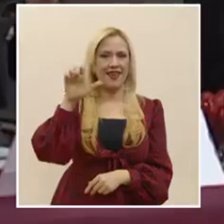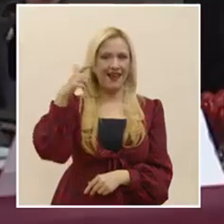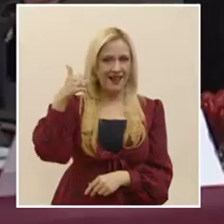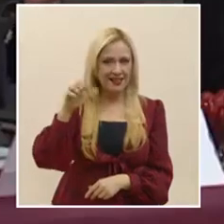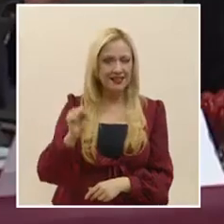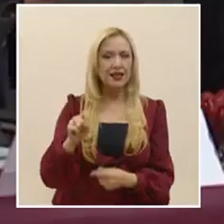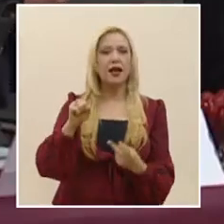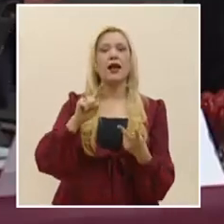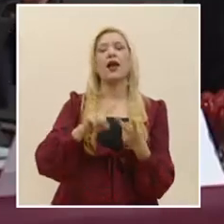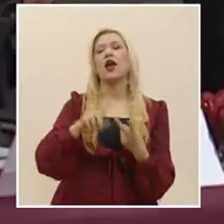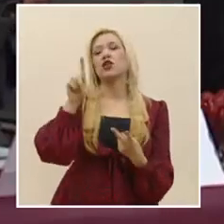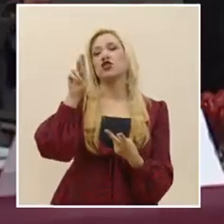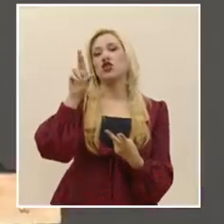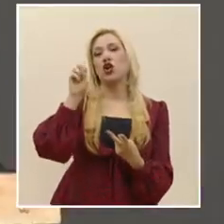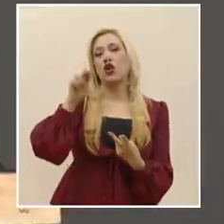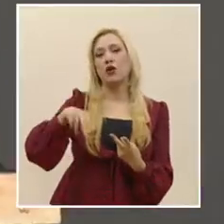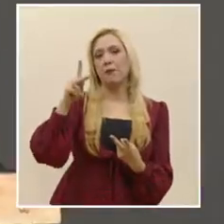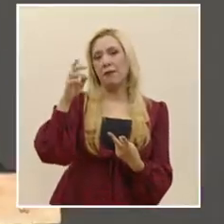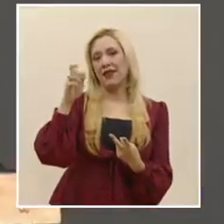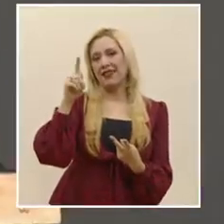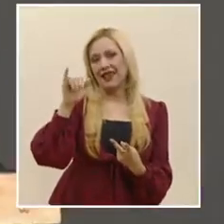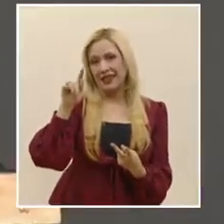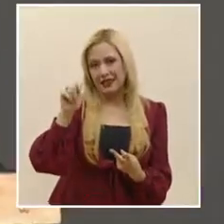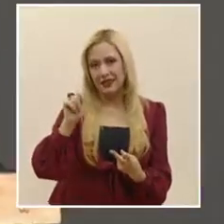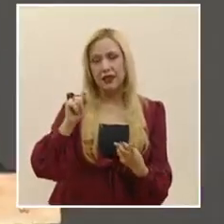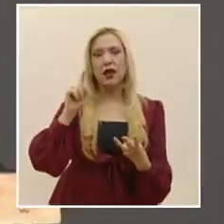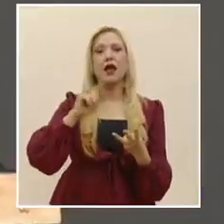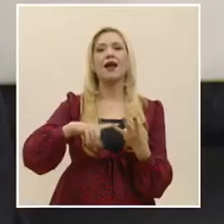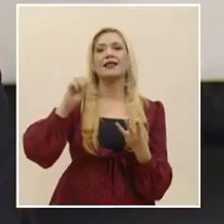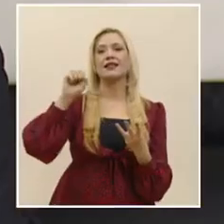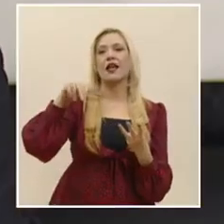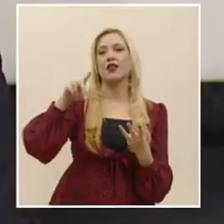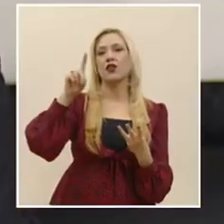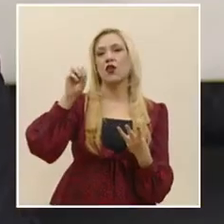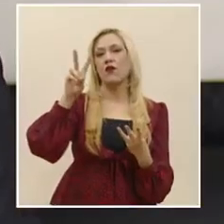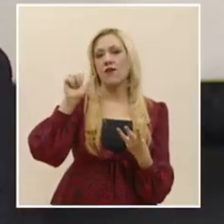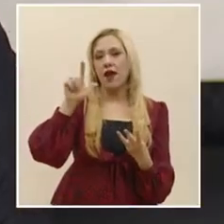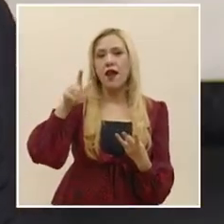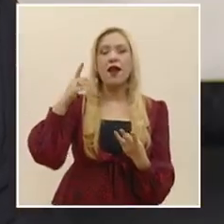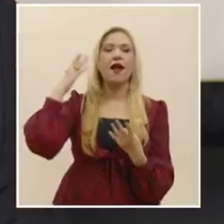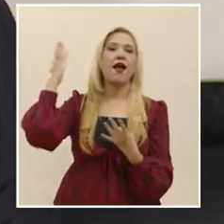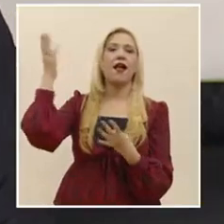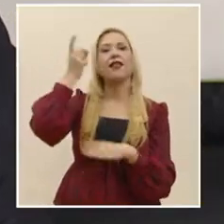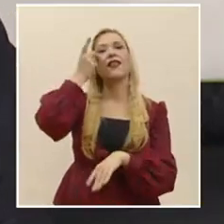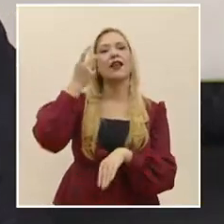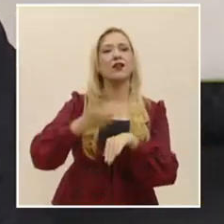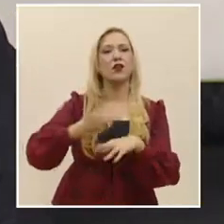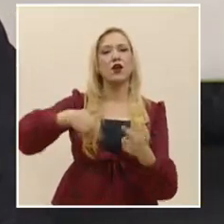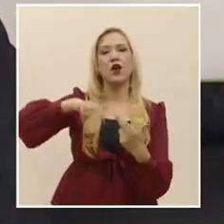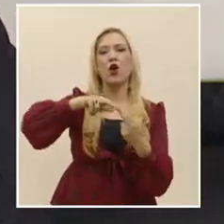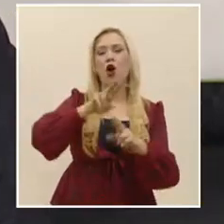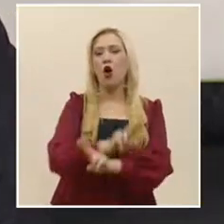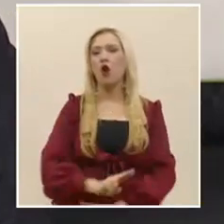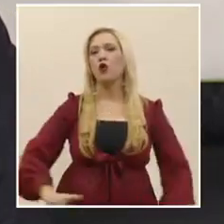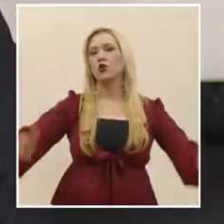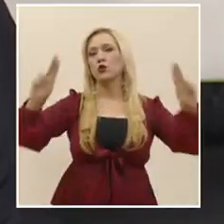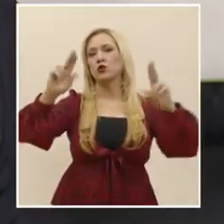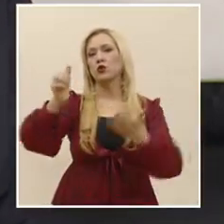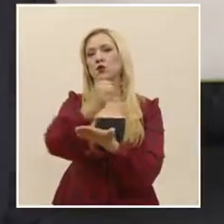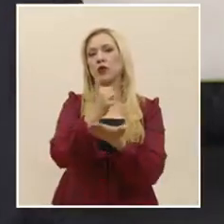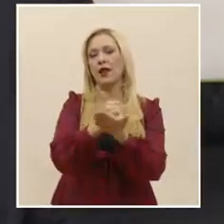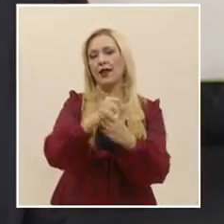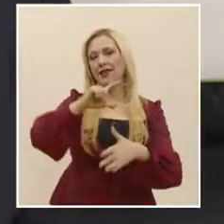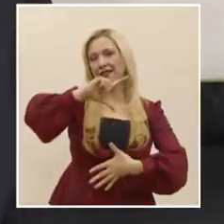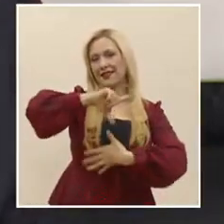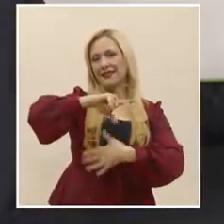y Jean-Claude Trompetit, el juez Eduardo Sandoval, así como el director regional ONU Habitat para América